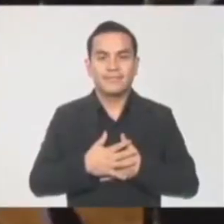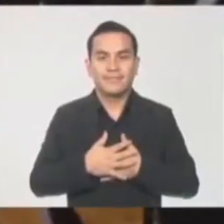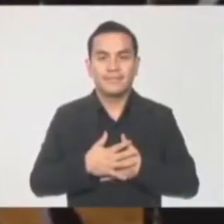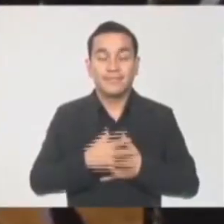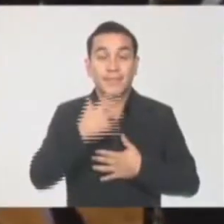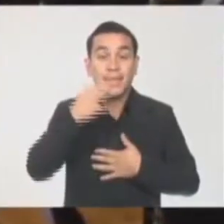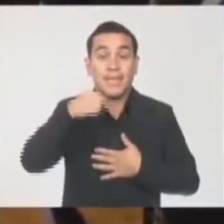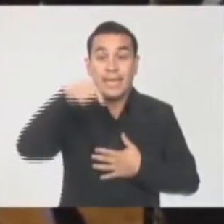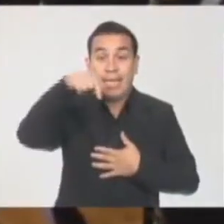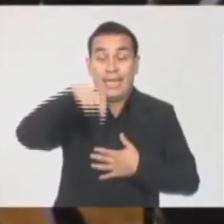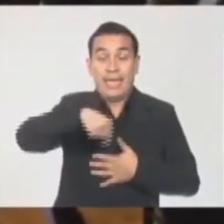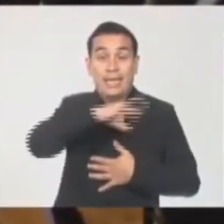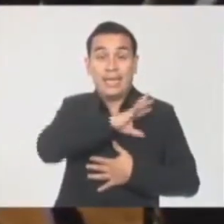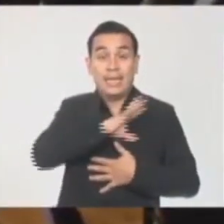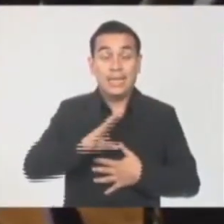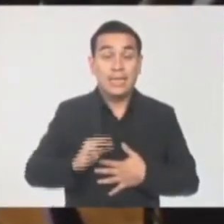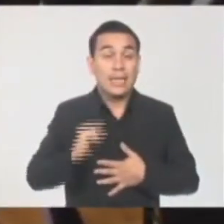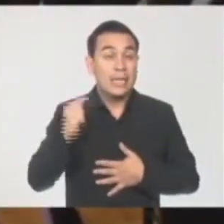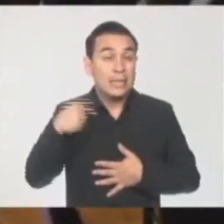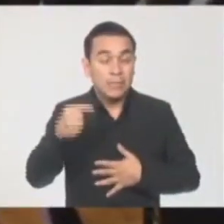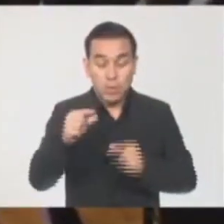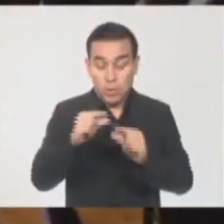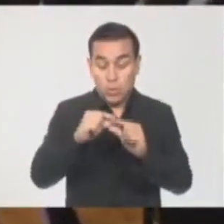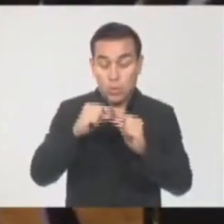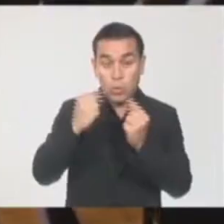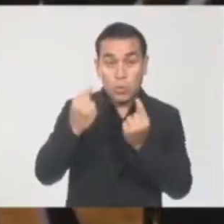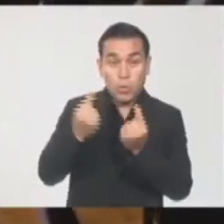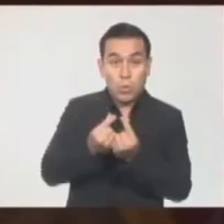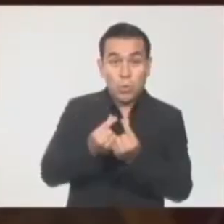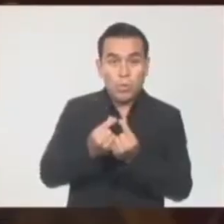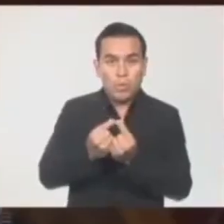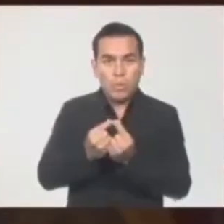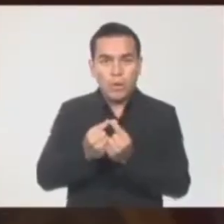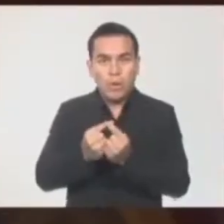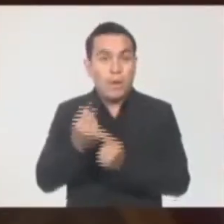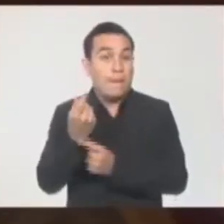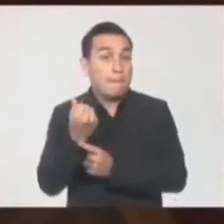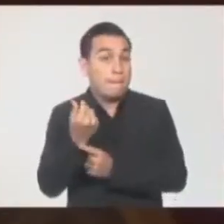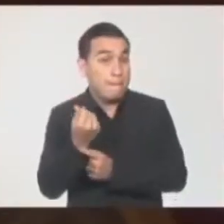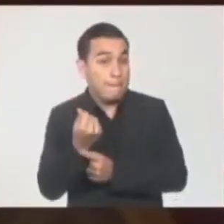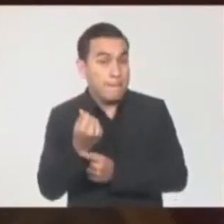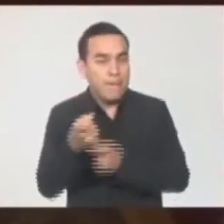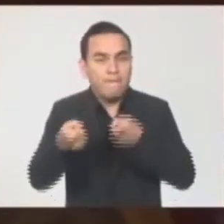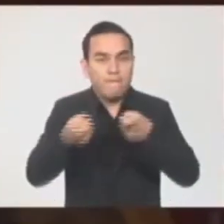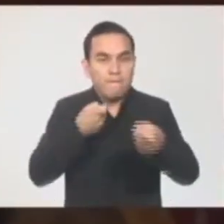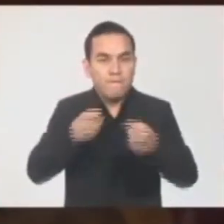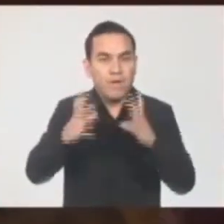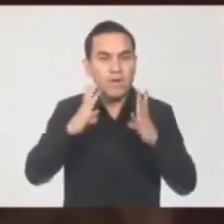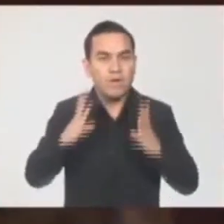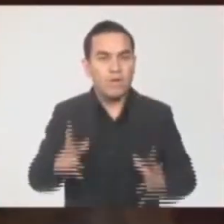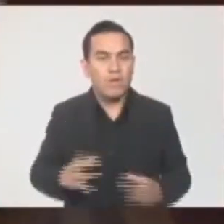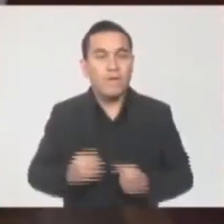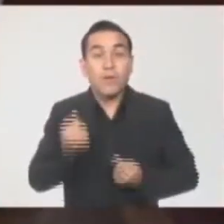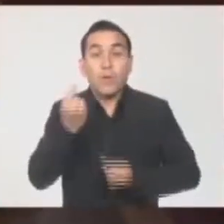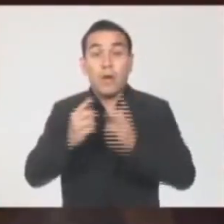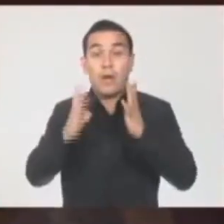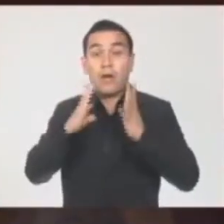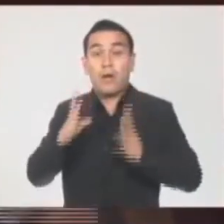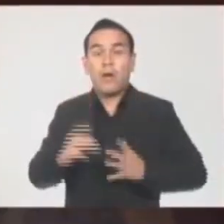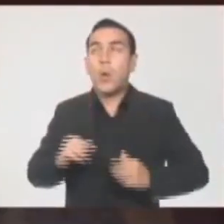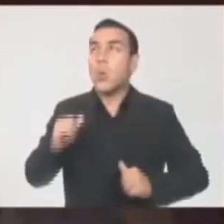En nuestro país siempre hubo un grupo de poder detrás de los gobiernos, o estoy mintiendo. Un gobierno